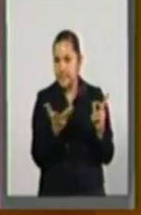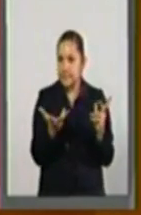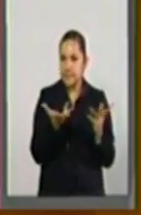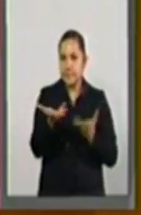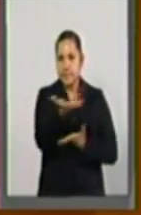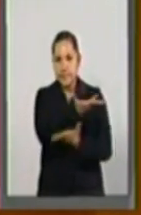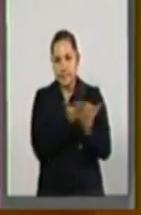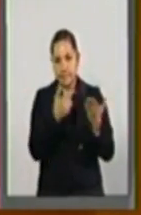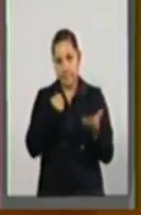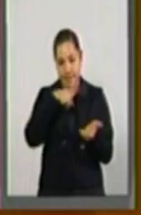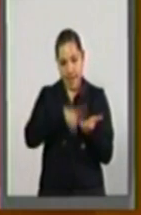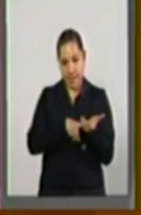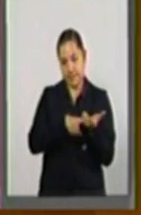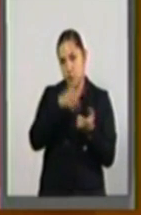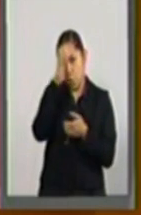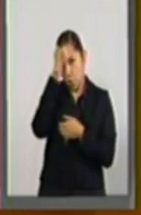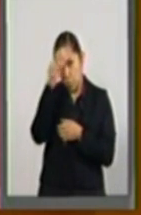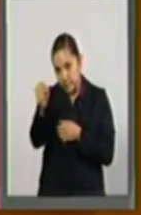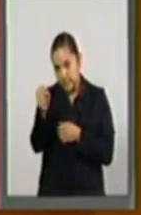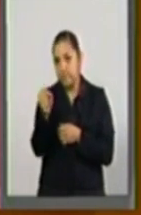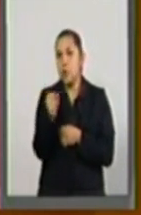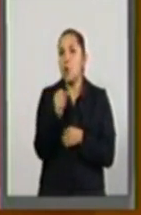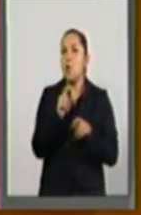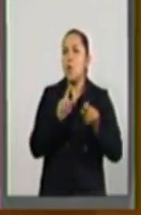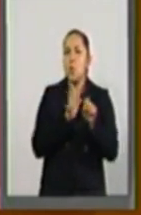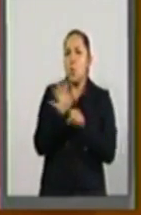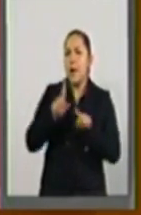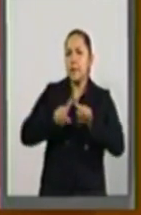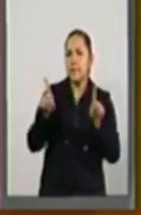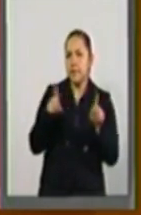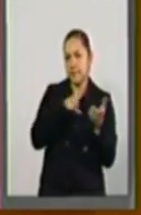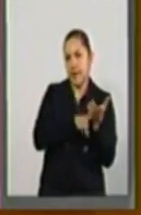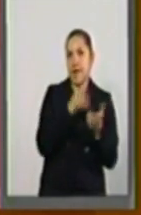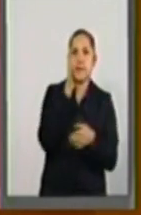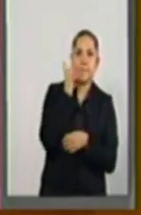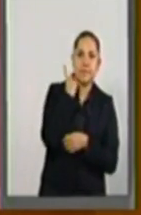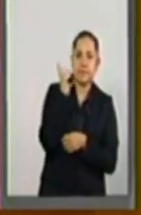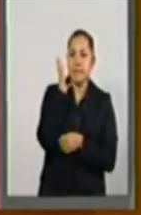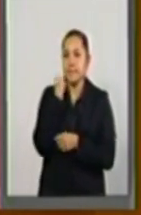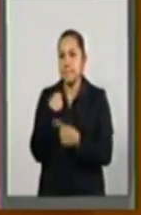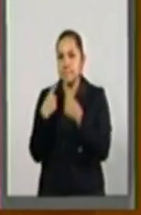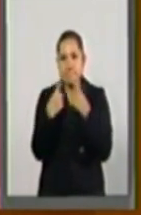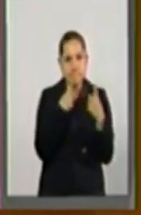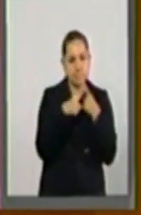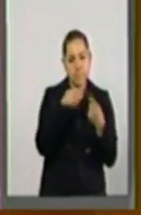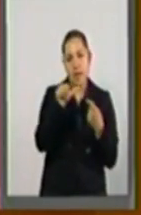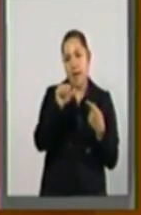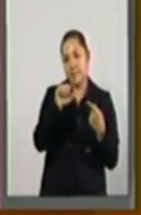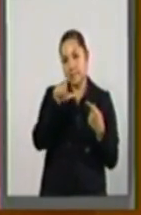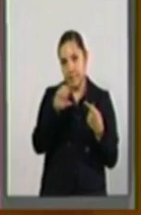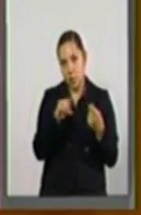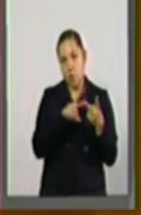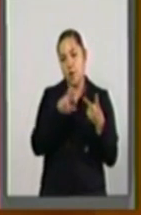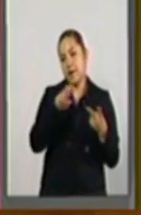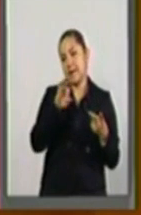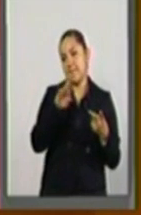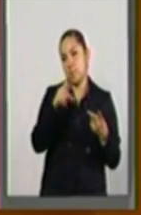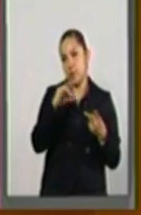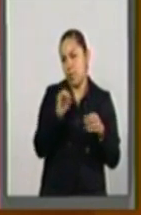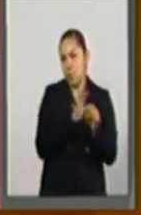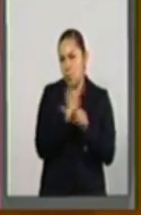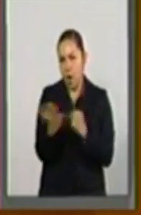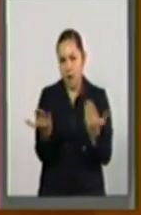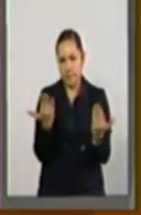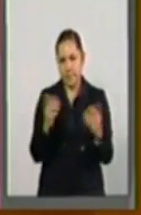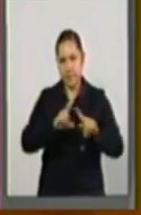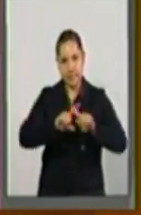sobre la naturaleza de las figuras del asilo y del refugio y la mejor forma de su recepción en nuestra norma fundamental